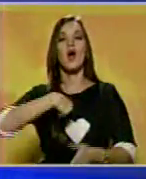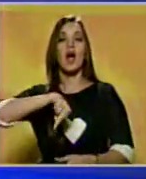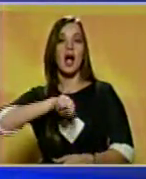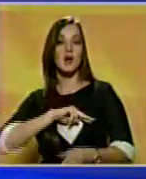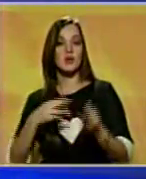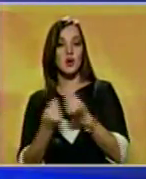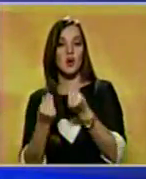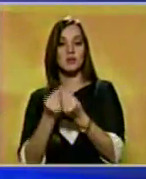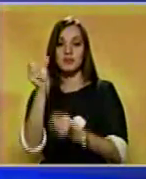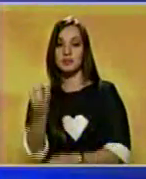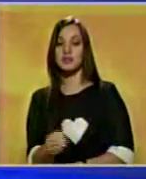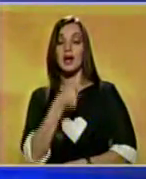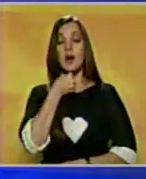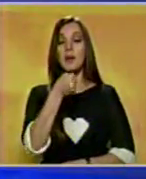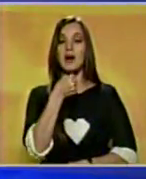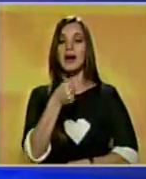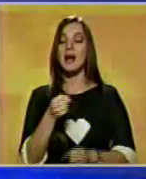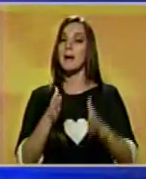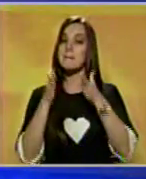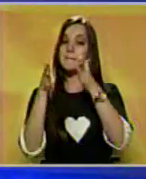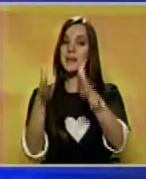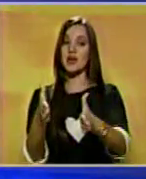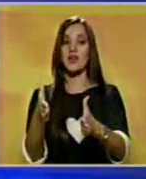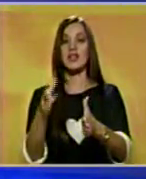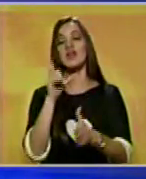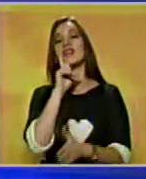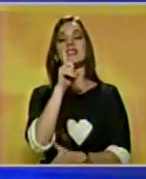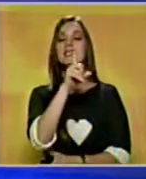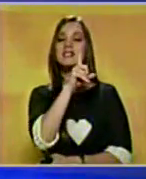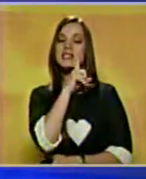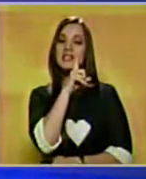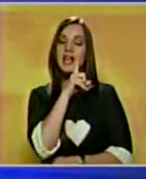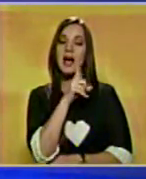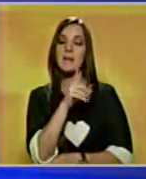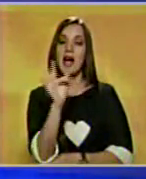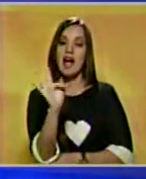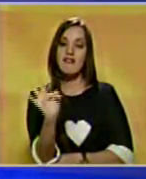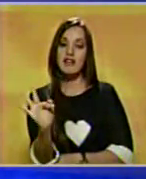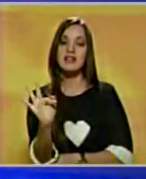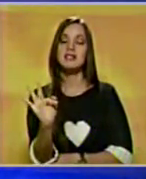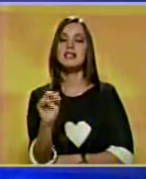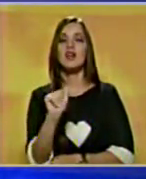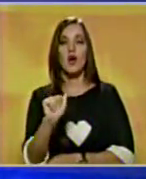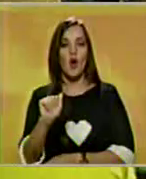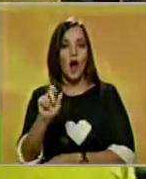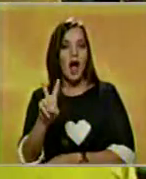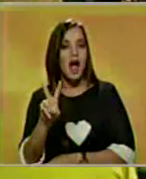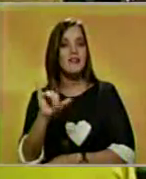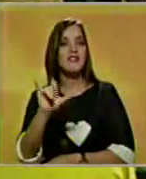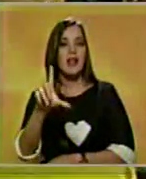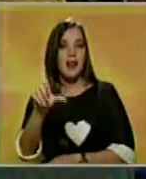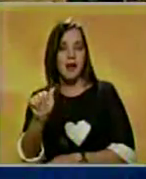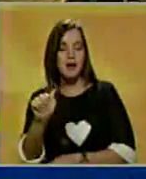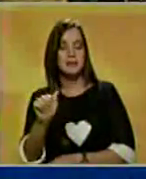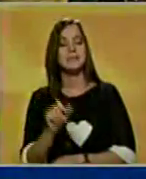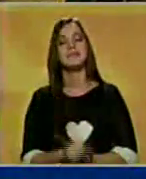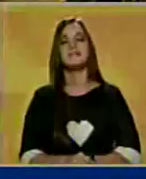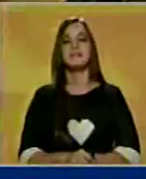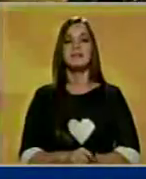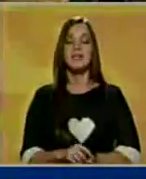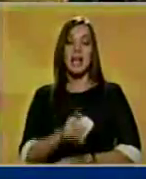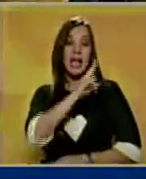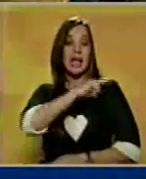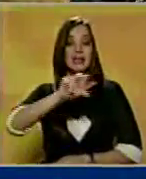corresponsal Randolfo Blanco el premio de periodismo Francisco Ávila en el marco del Día del Periodista. El jurado integrado por la directiva